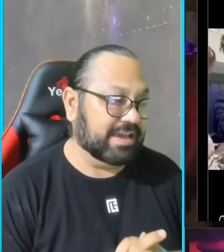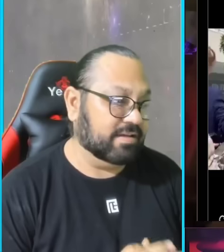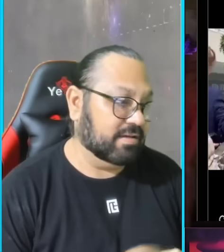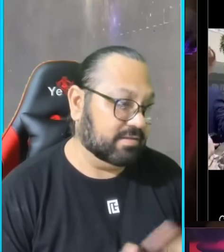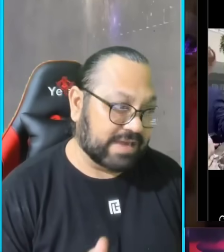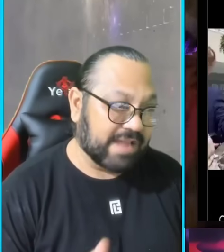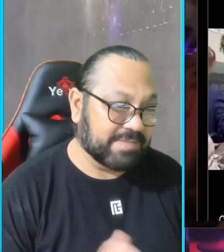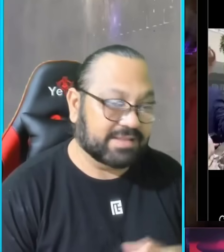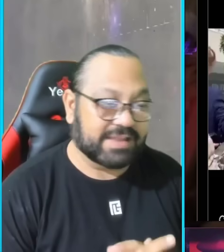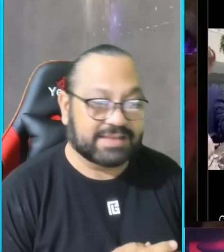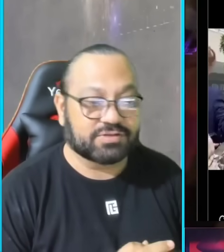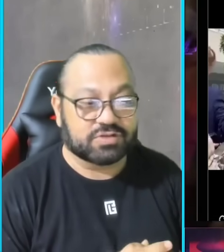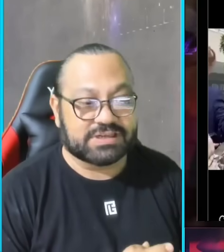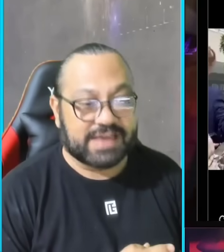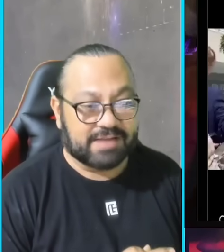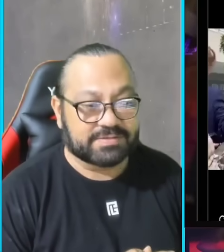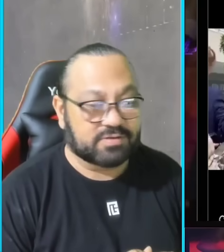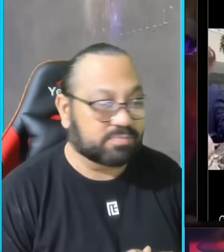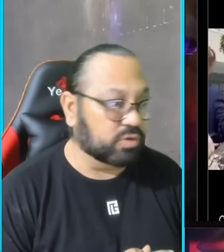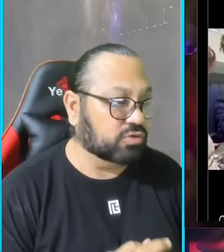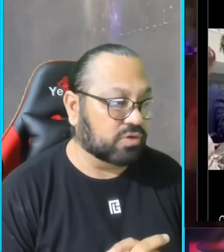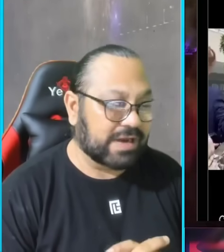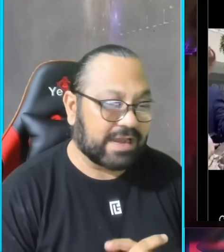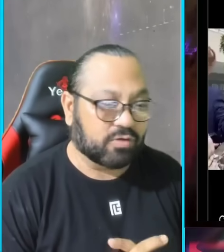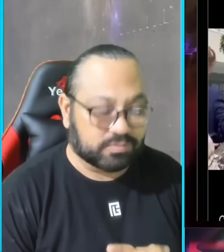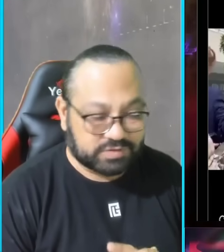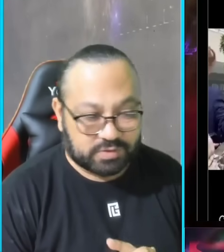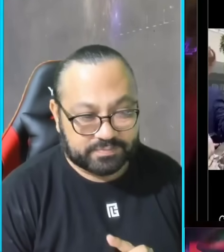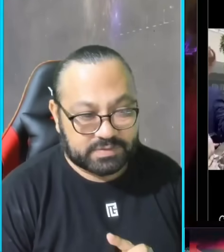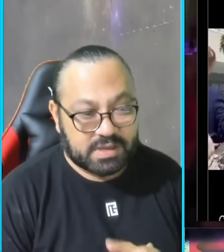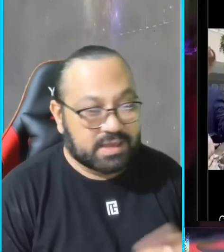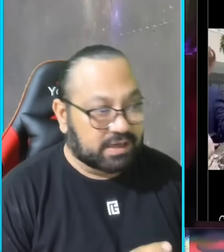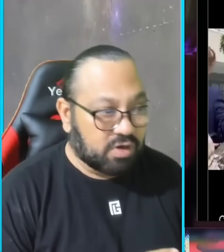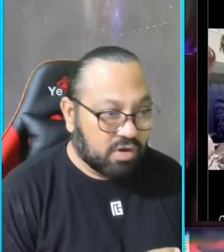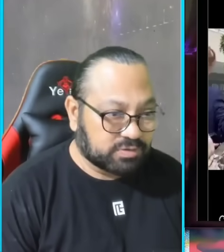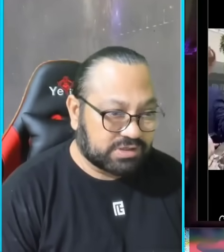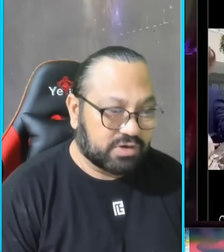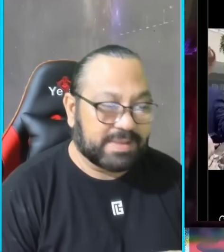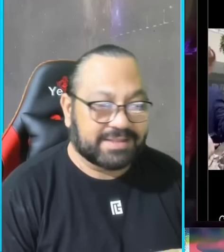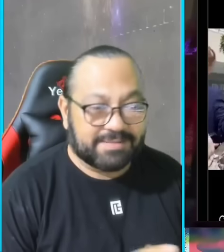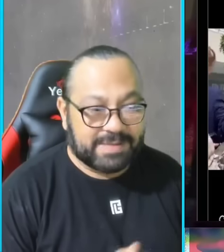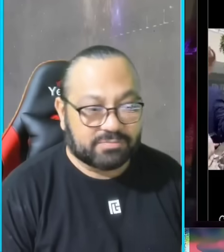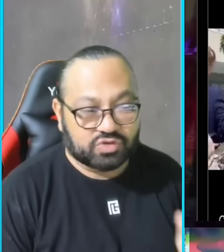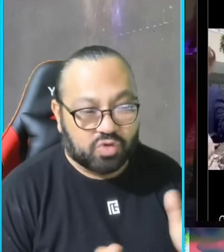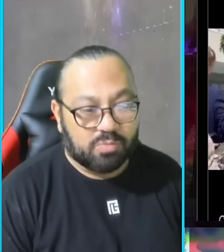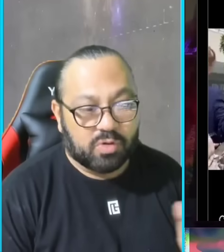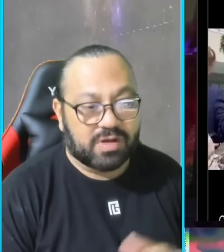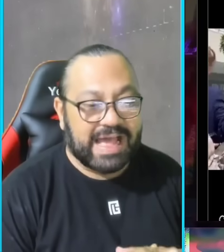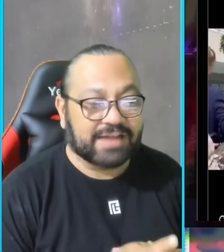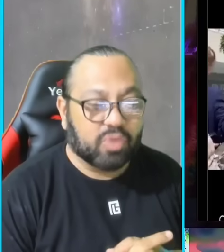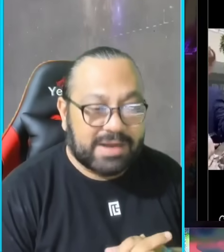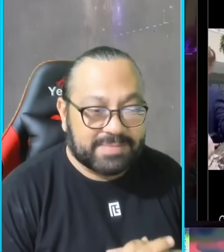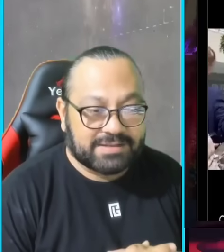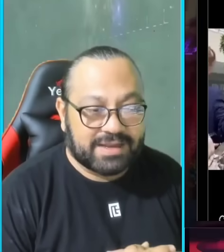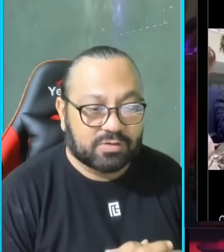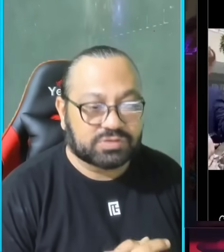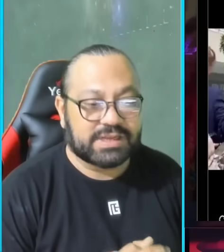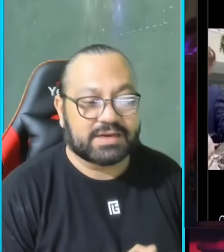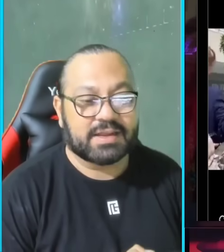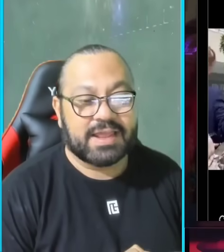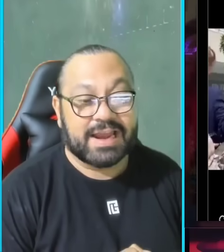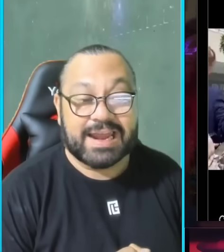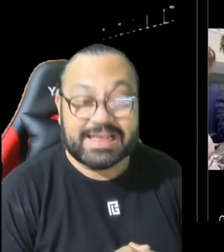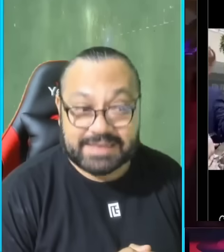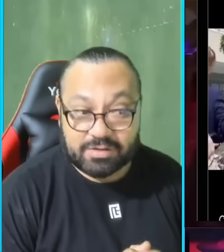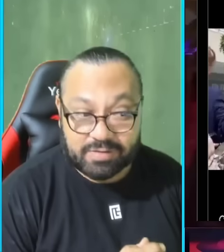que realmente es Xóchitl Gálvez, ¿no? El producto de la corrupción. Y luego posteriormente vemos cómo actualmente